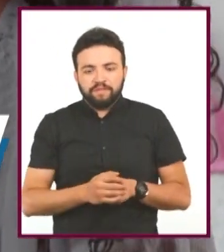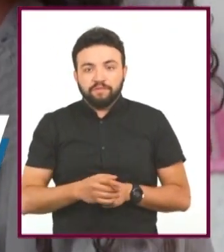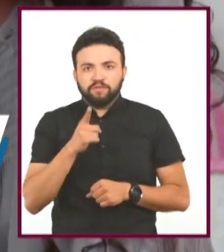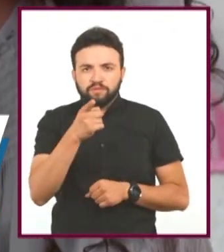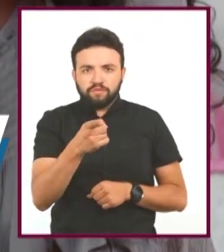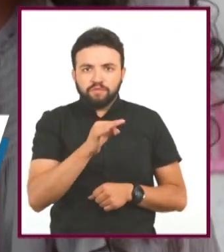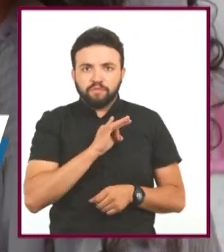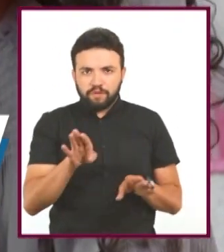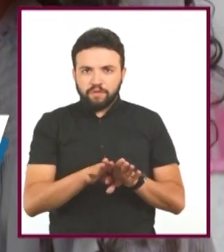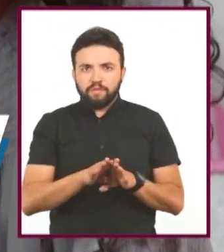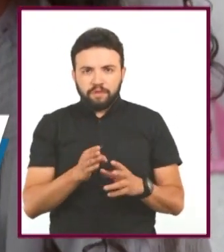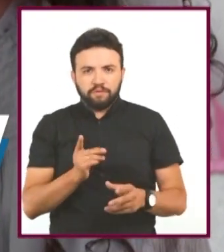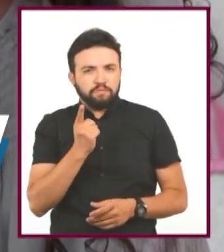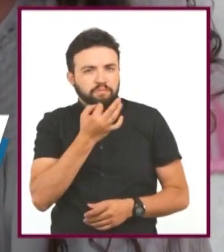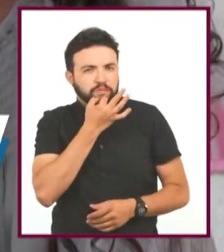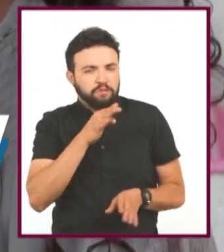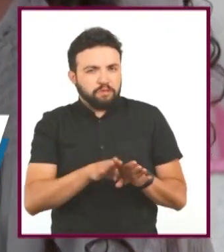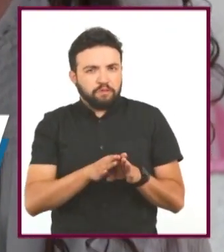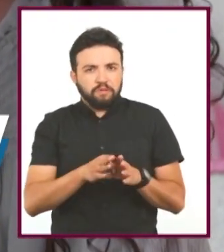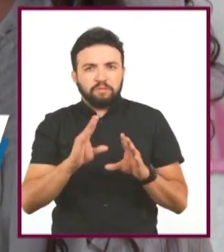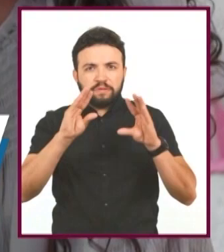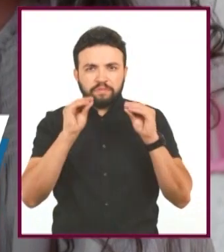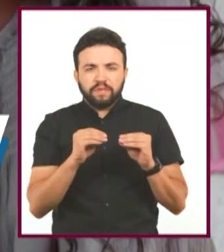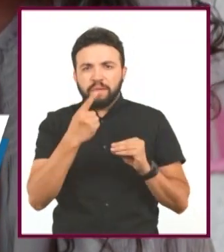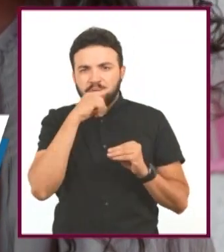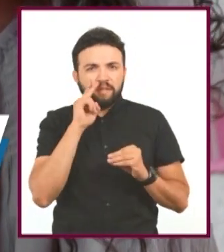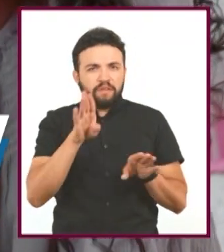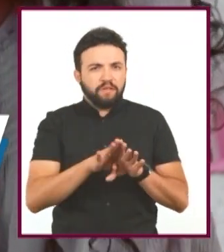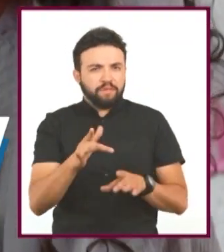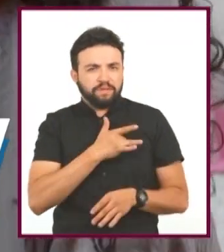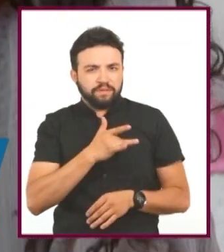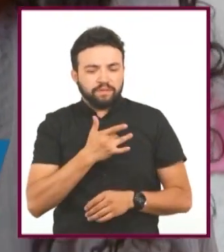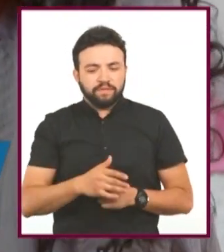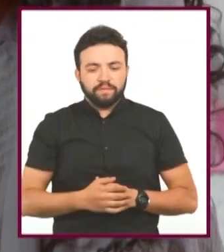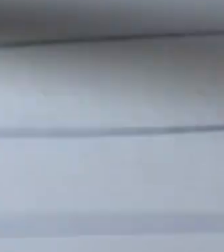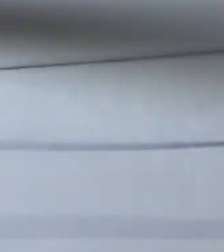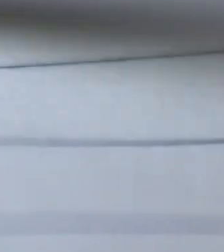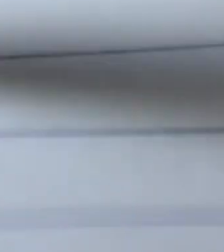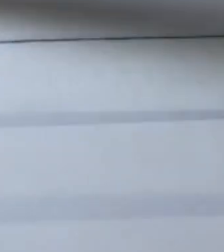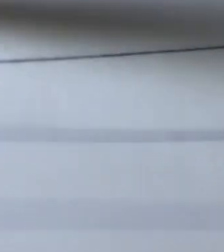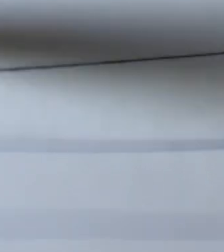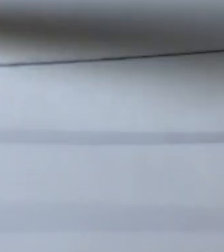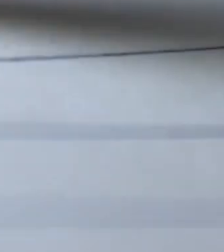¿Y tú? ¿Te animas a permanecer unos minutos en silencio para ver cómo te sientes?